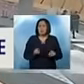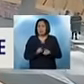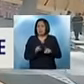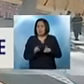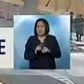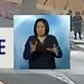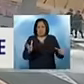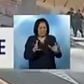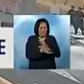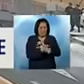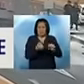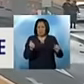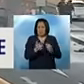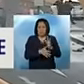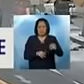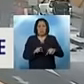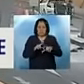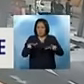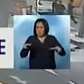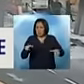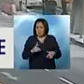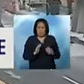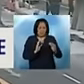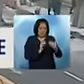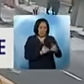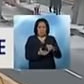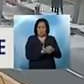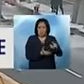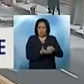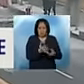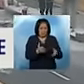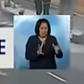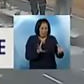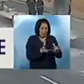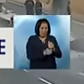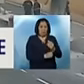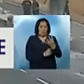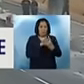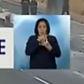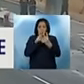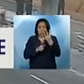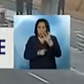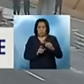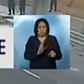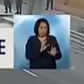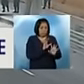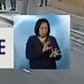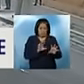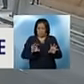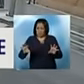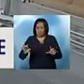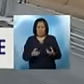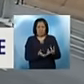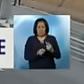que está destruida, la garita de control que ha sido quemada. 4 casetas han sido incendiadas, Diana.